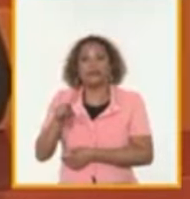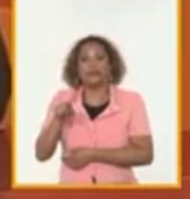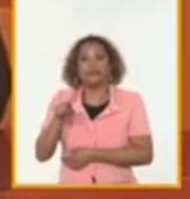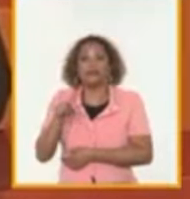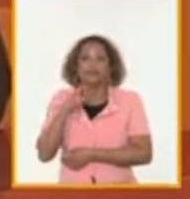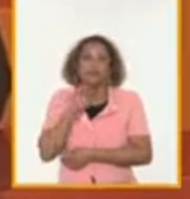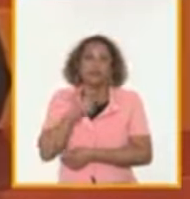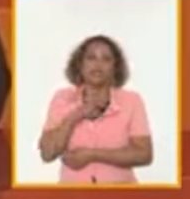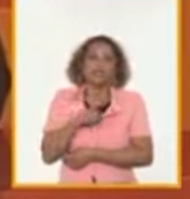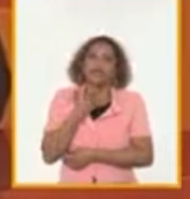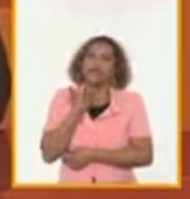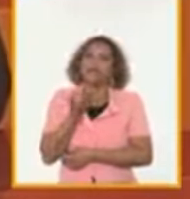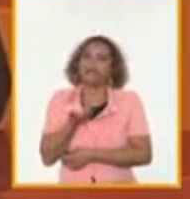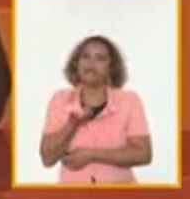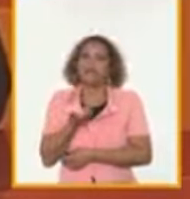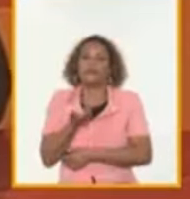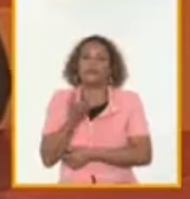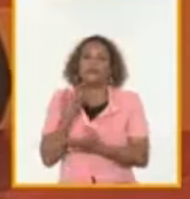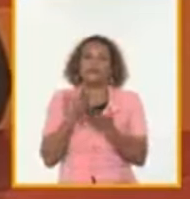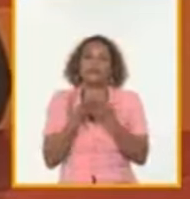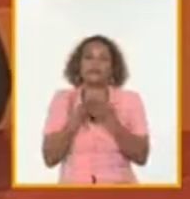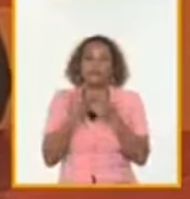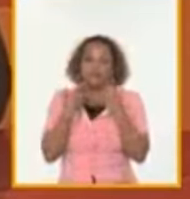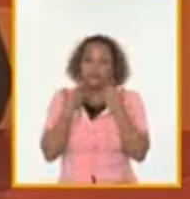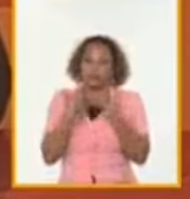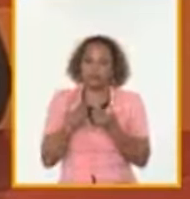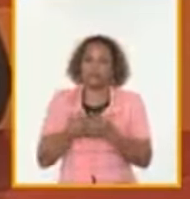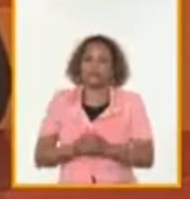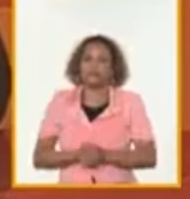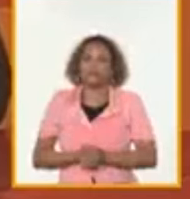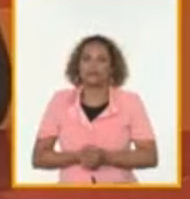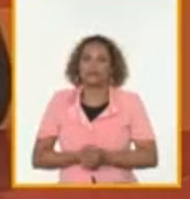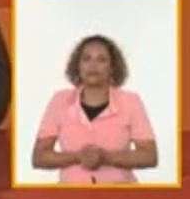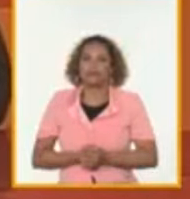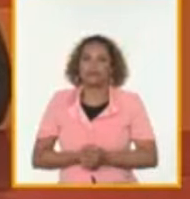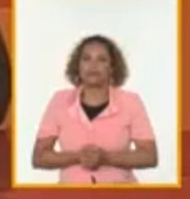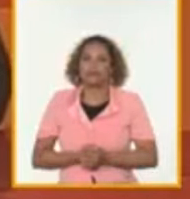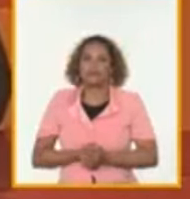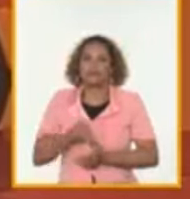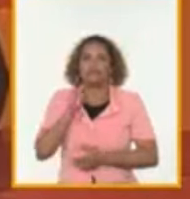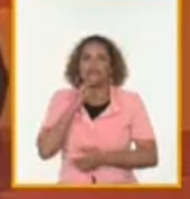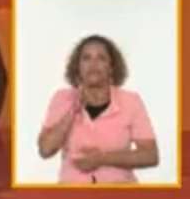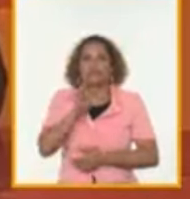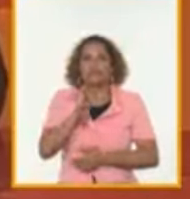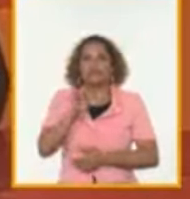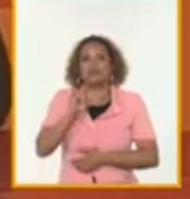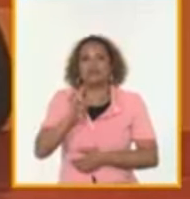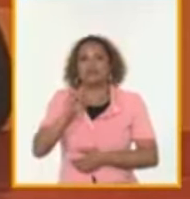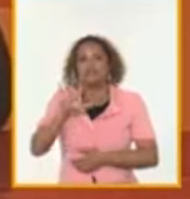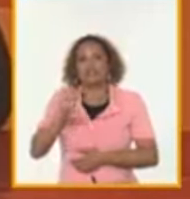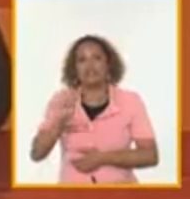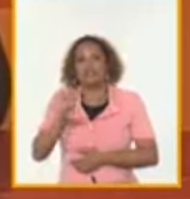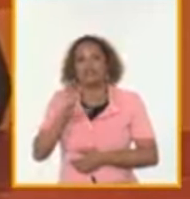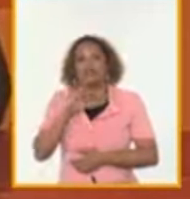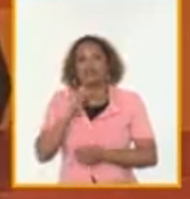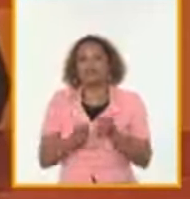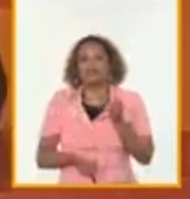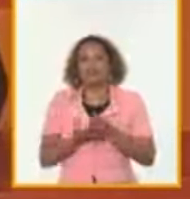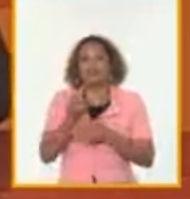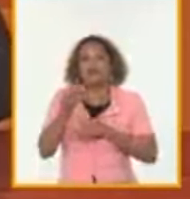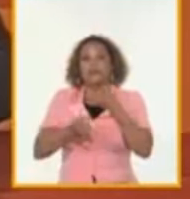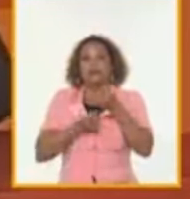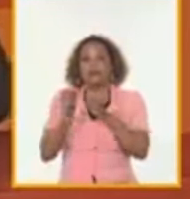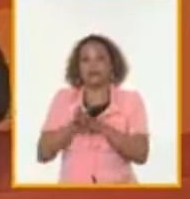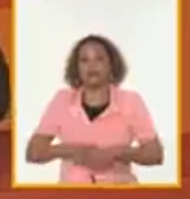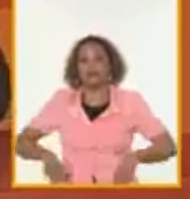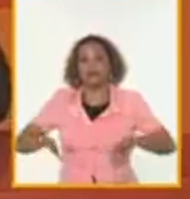decir eh de sus emporios más importantes y de Santa Clara de su 335 aniversario también hay que hablar en esta mesa redonda Así que yo